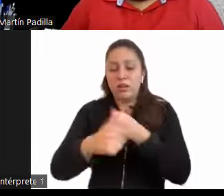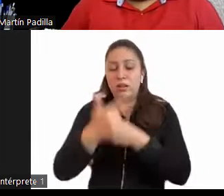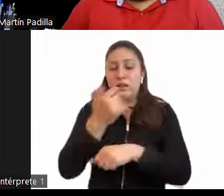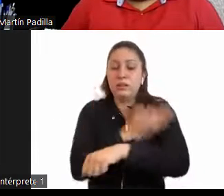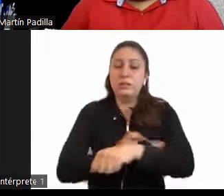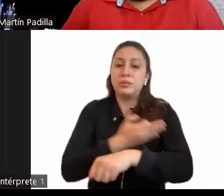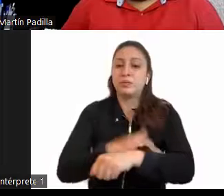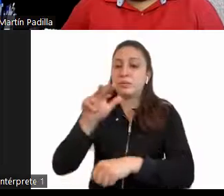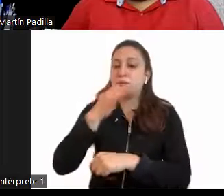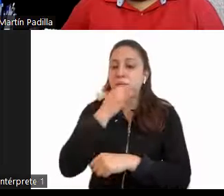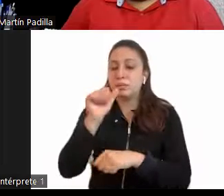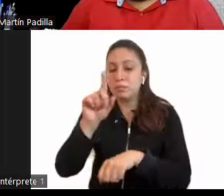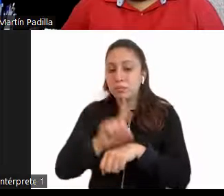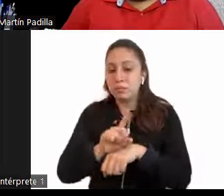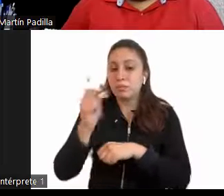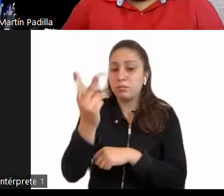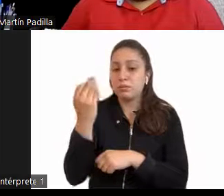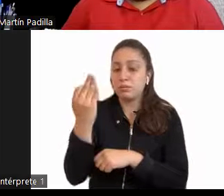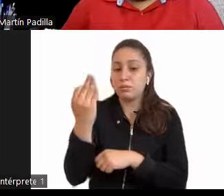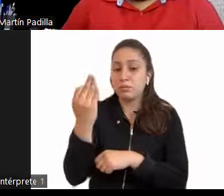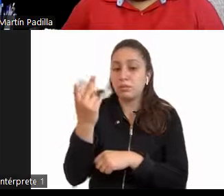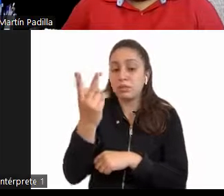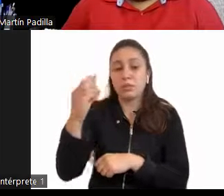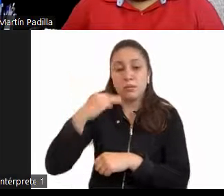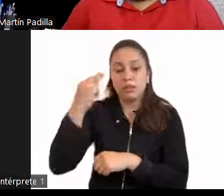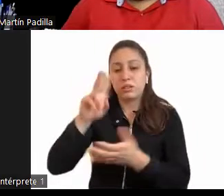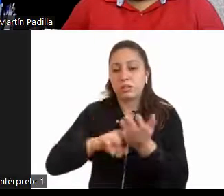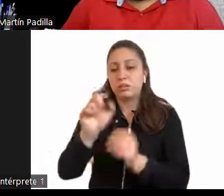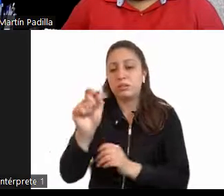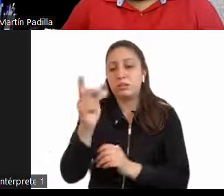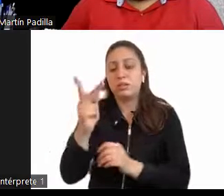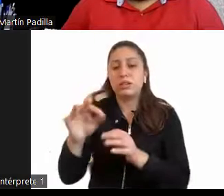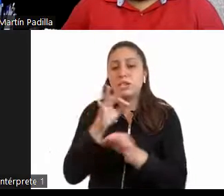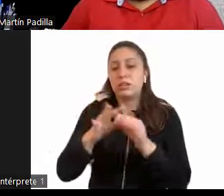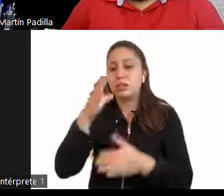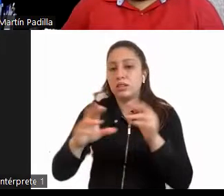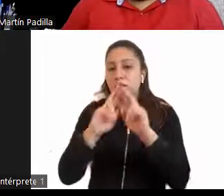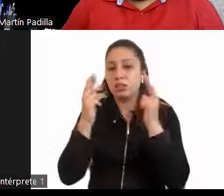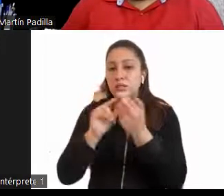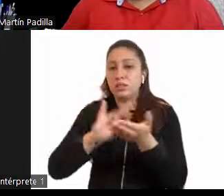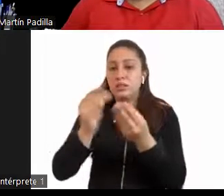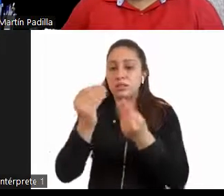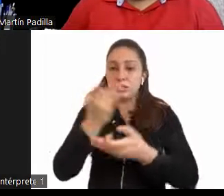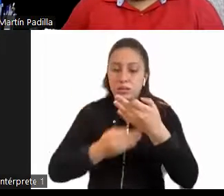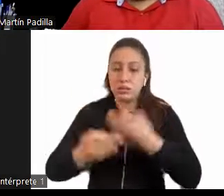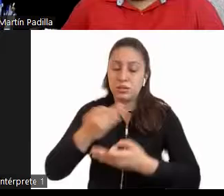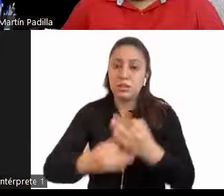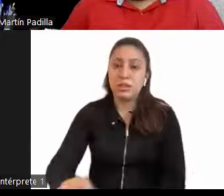día 2 de febrero del año en curso, se levanta la sesión. Les agradezco mucho su presencia.